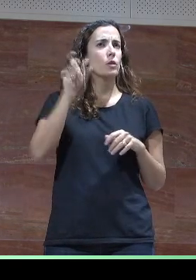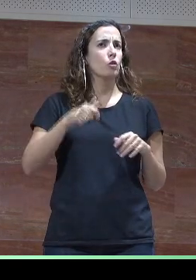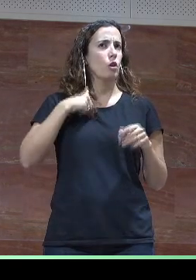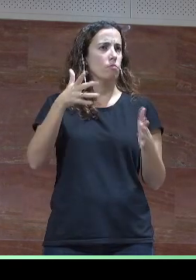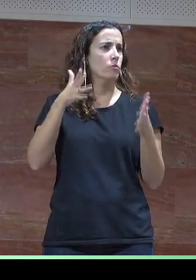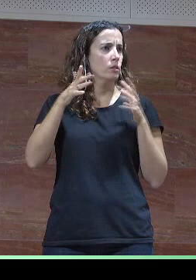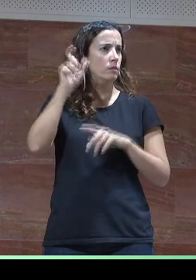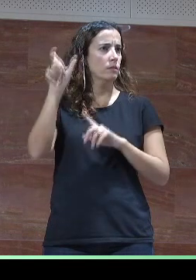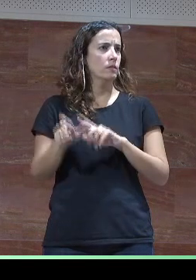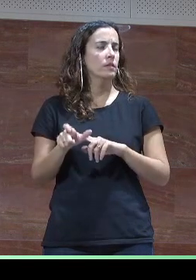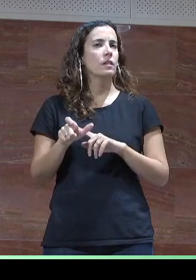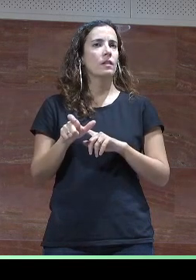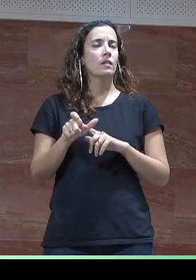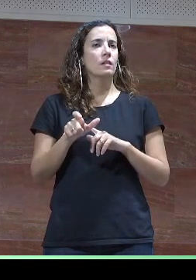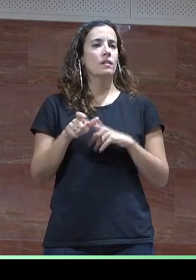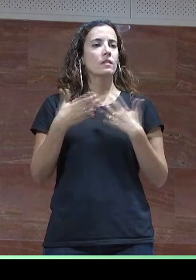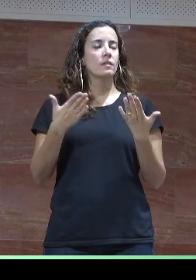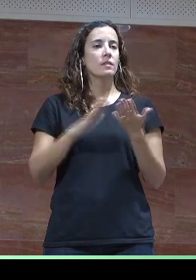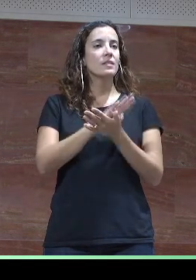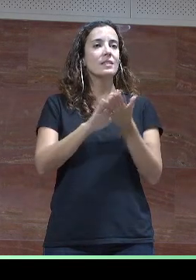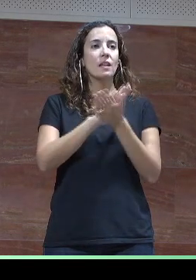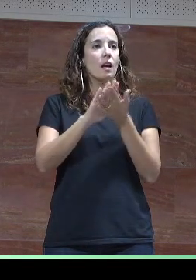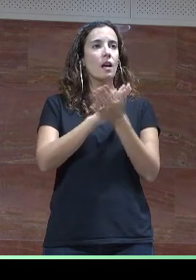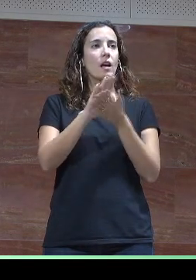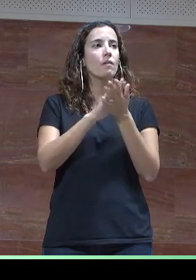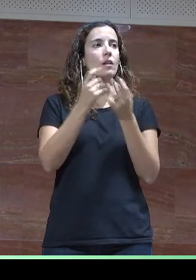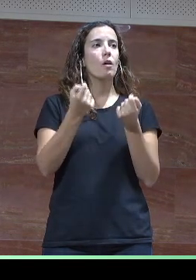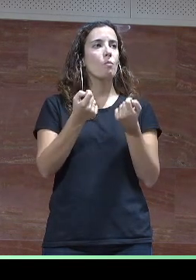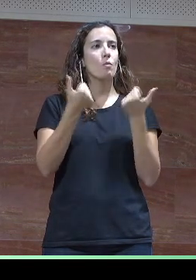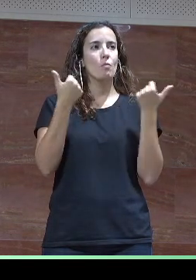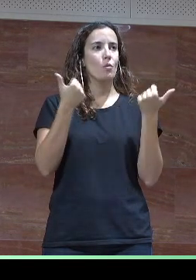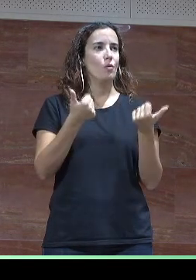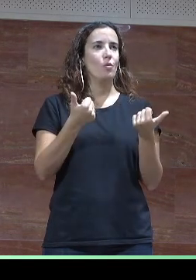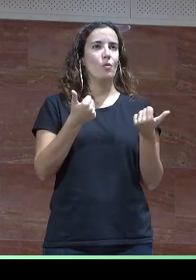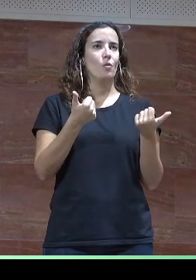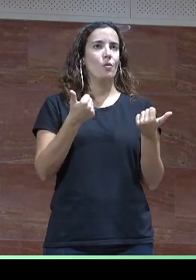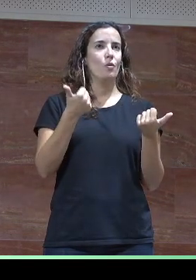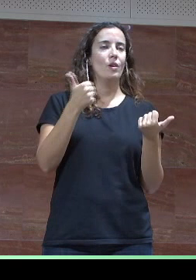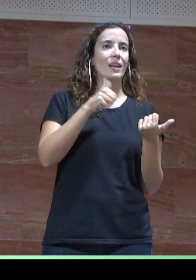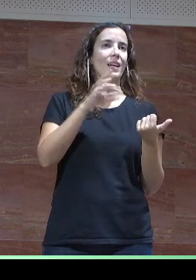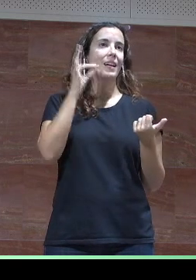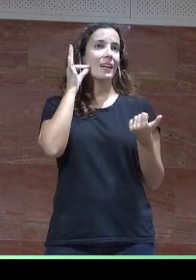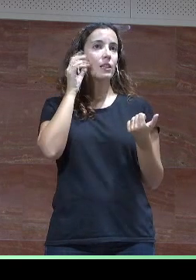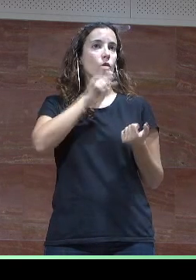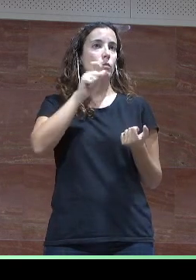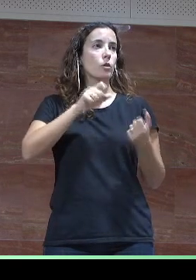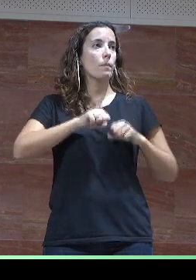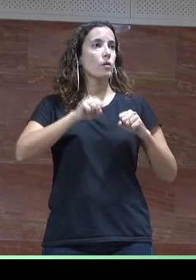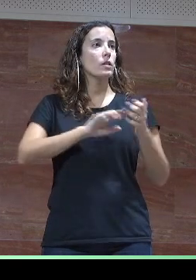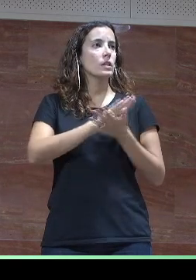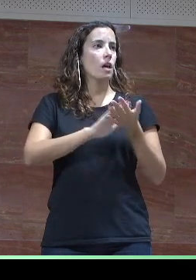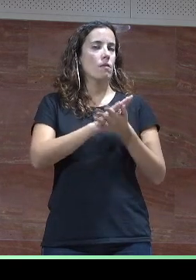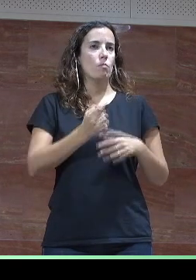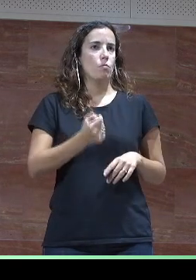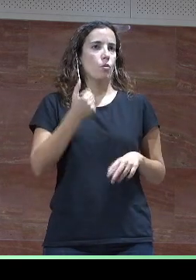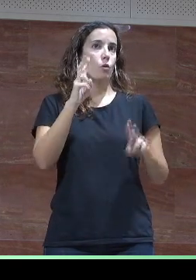encantado también, es decir, que poco se habla en lenguaje de género de las personas mayores, ¿no? A mí me ha gustado